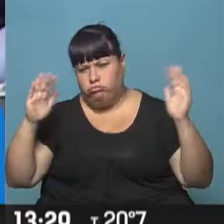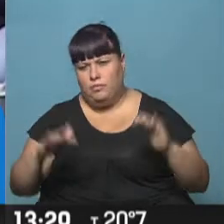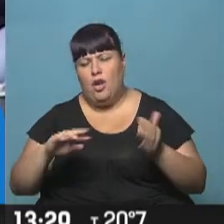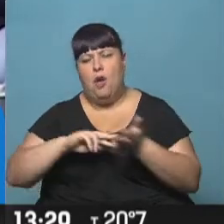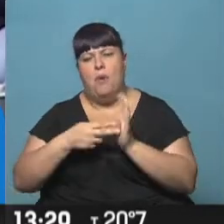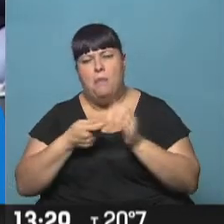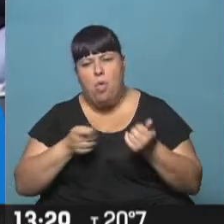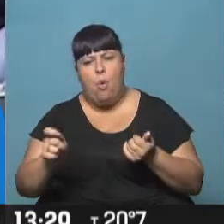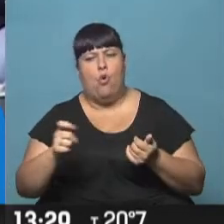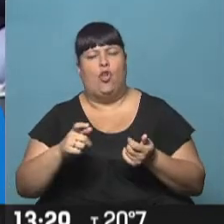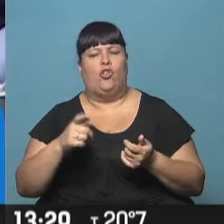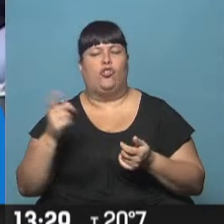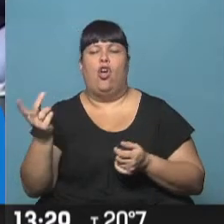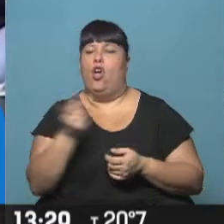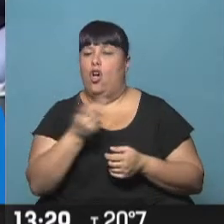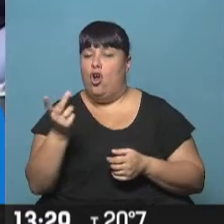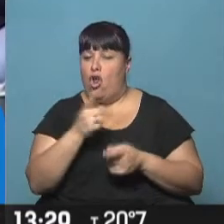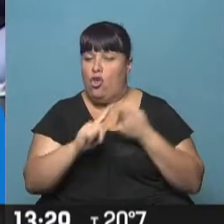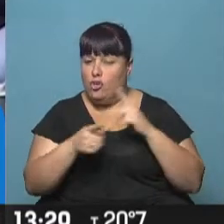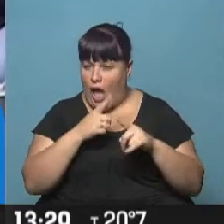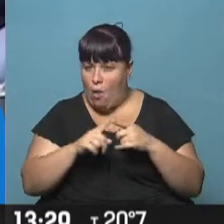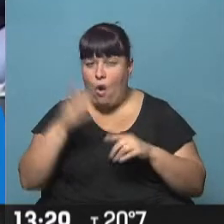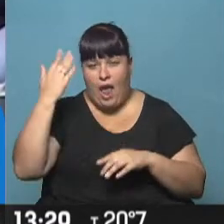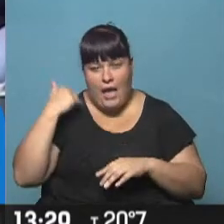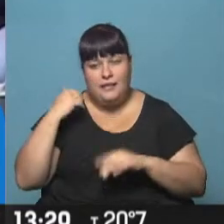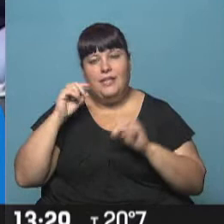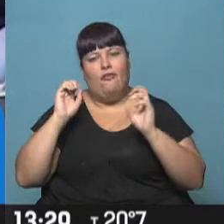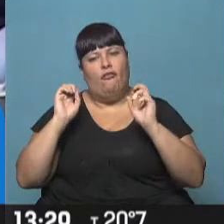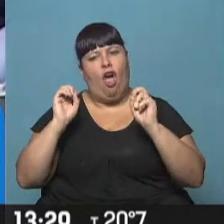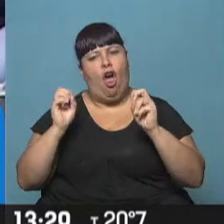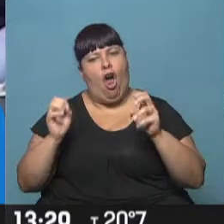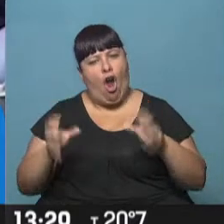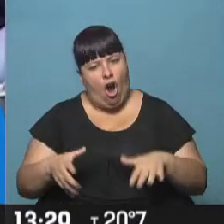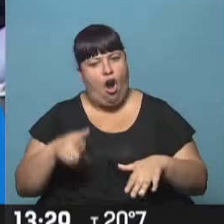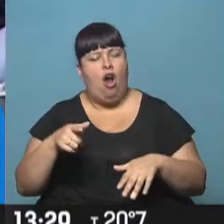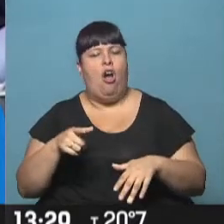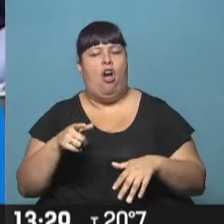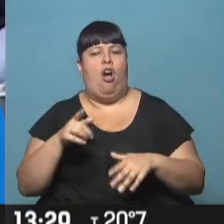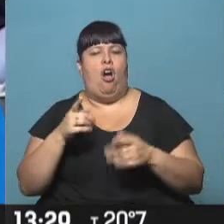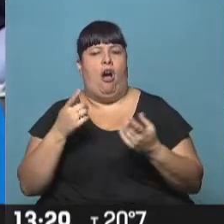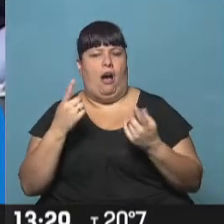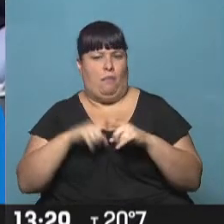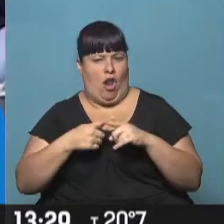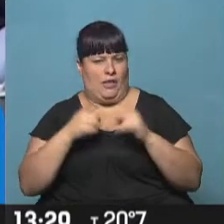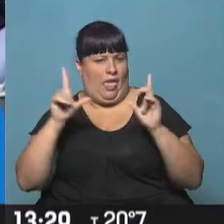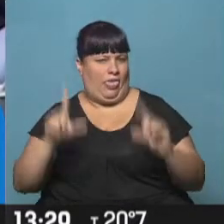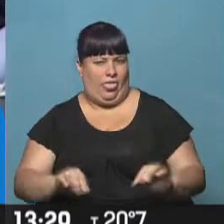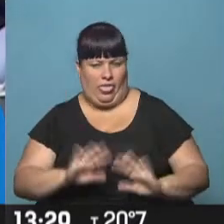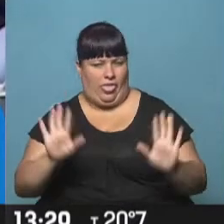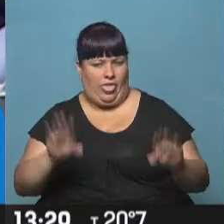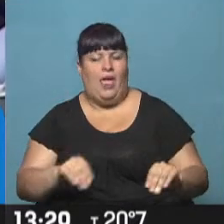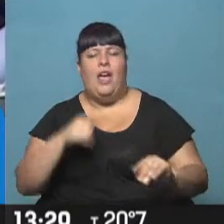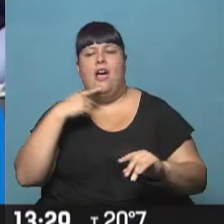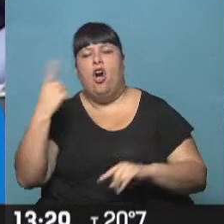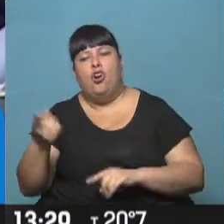conflictividad judicial, que en ambos acuerdos habían ido debilitando el valor de la política y llevando a